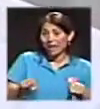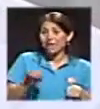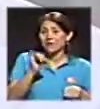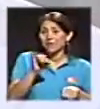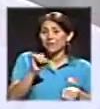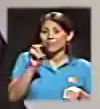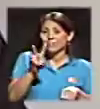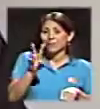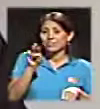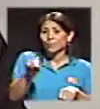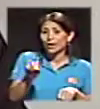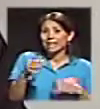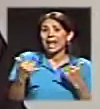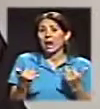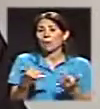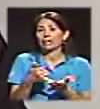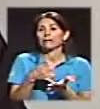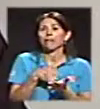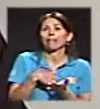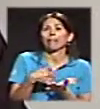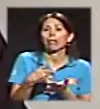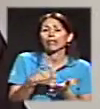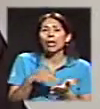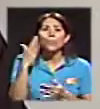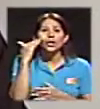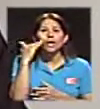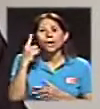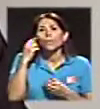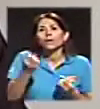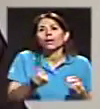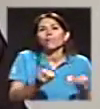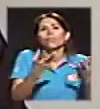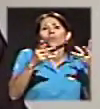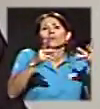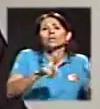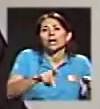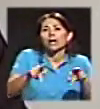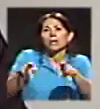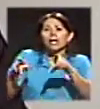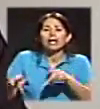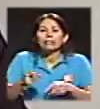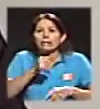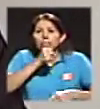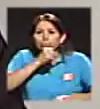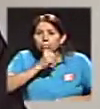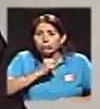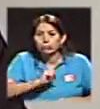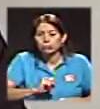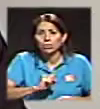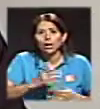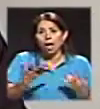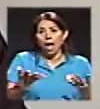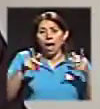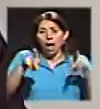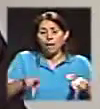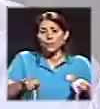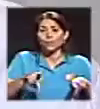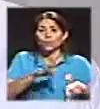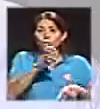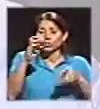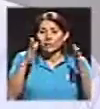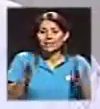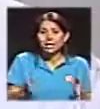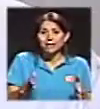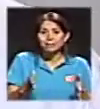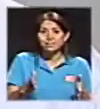está renqueando. Y está renqueando por razones demográficas principalmente, por una dinámica en donde el costarricense se ha venido